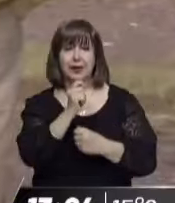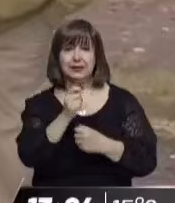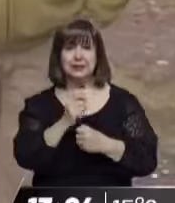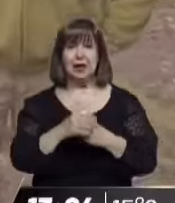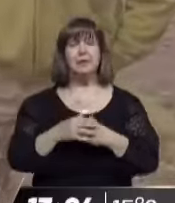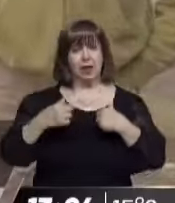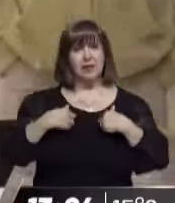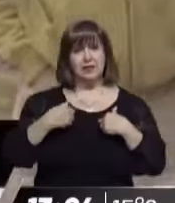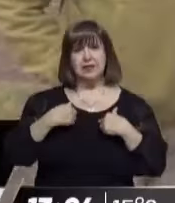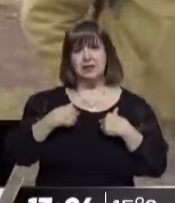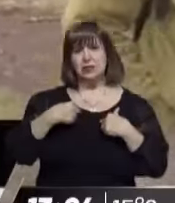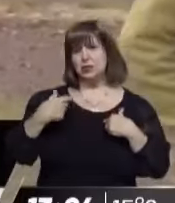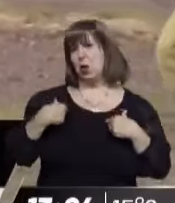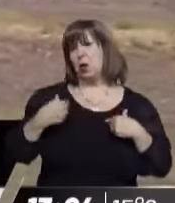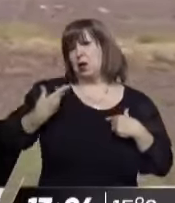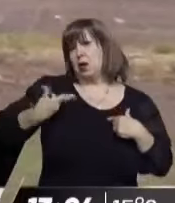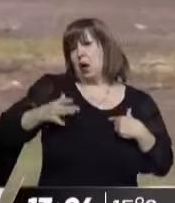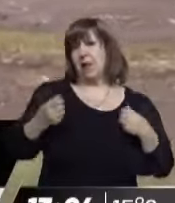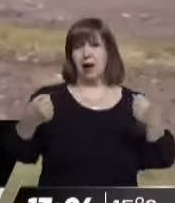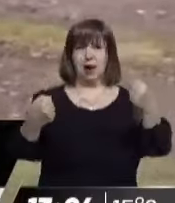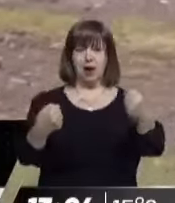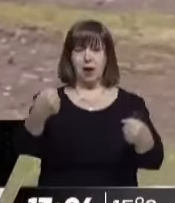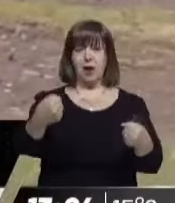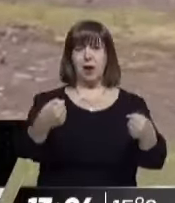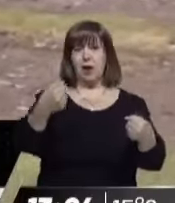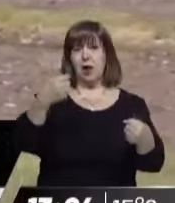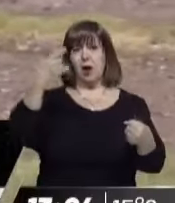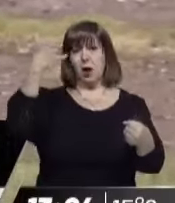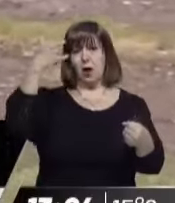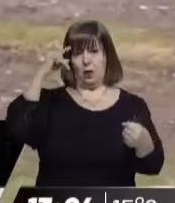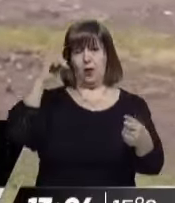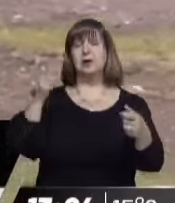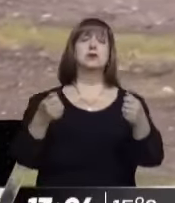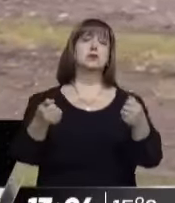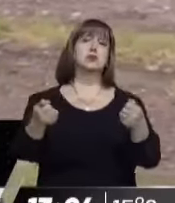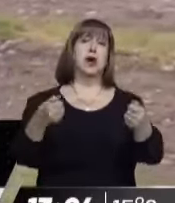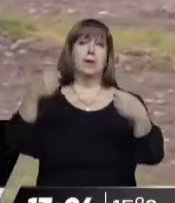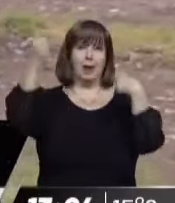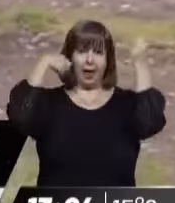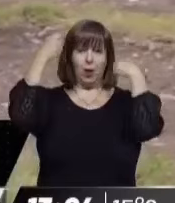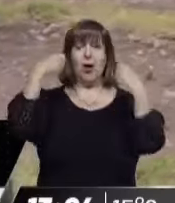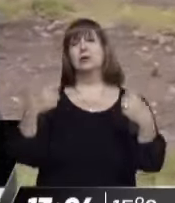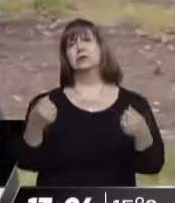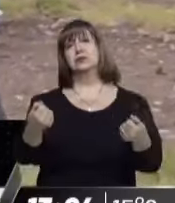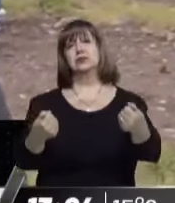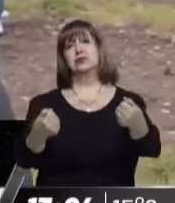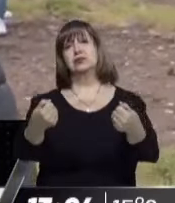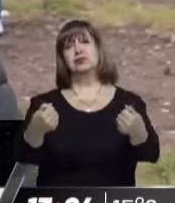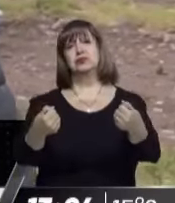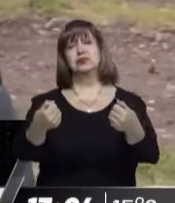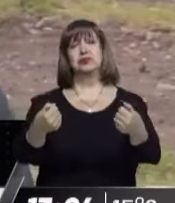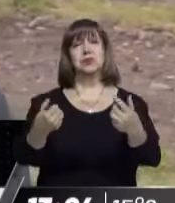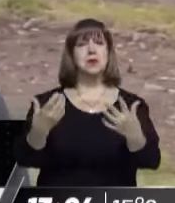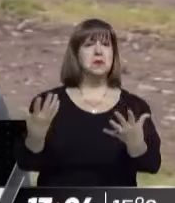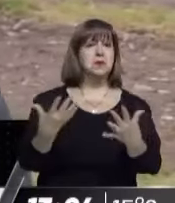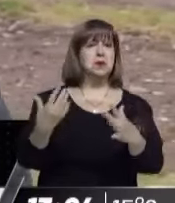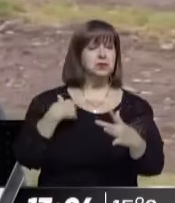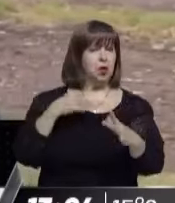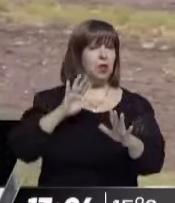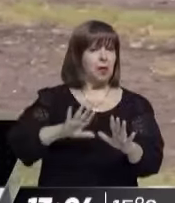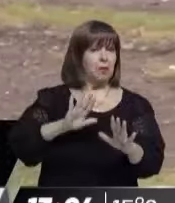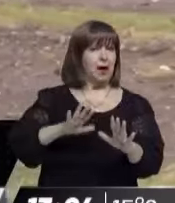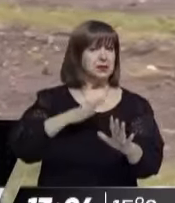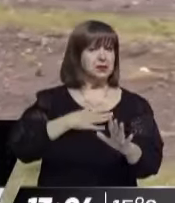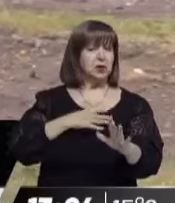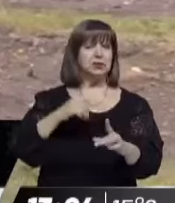Yo venía a toda mi normalidad, ya cuando le alcancé a un camión también de gran porte, como venía a una velocidad más baja, yo venía a